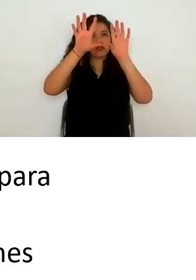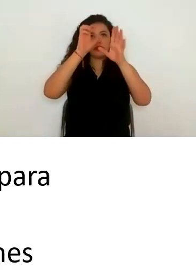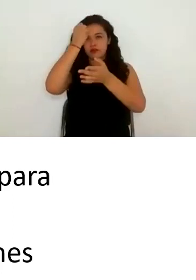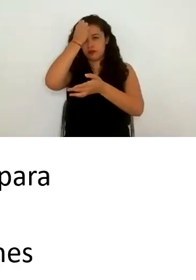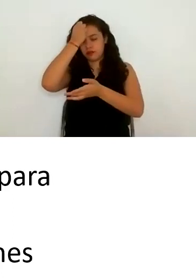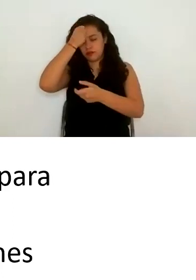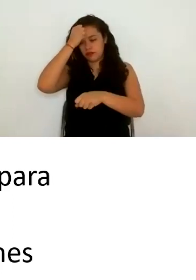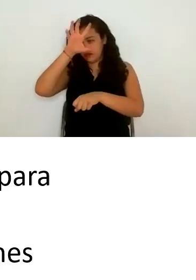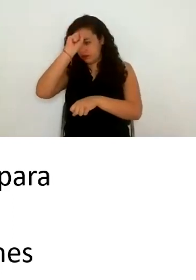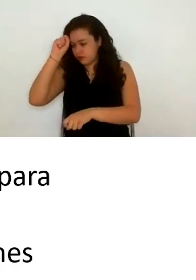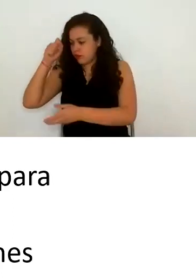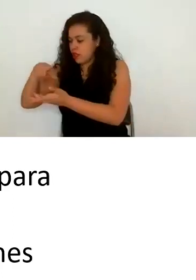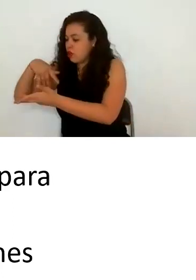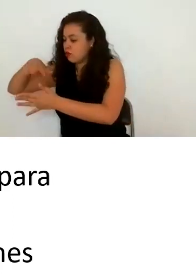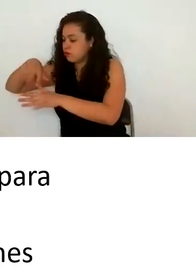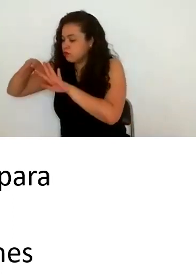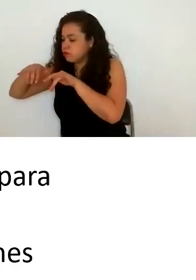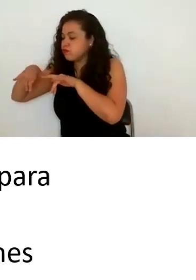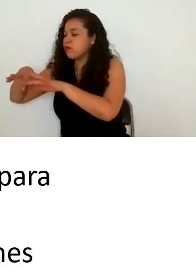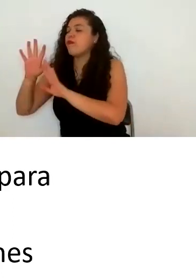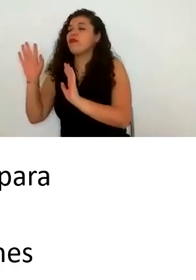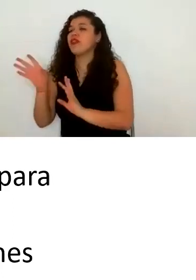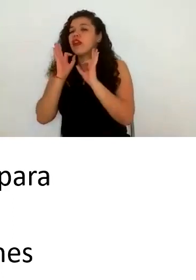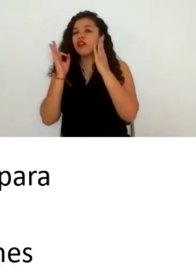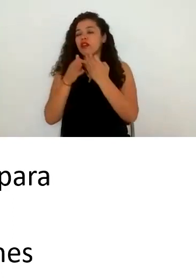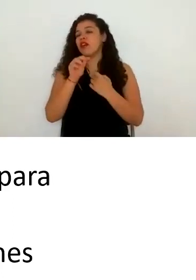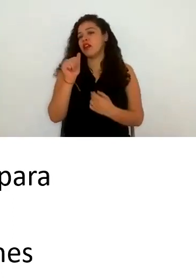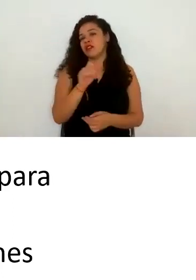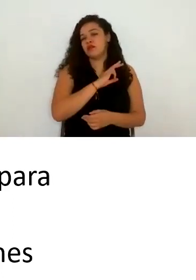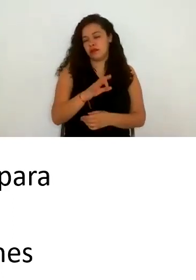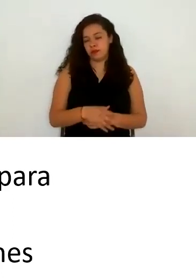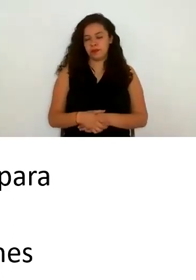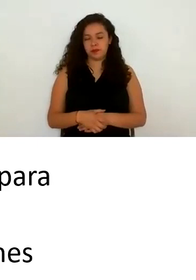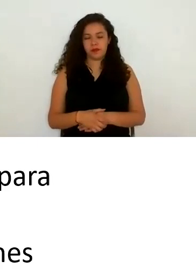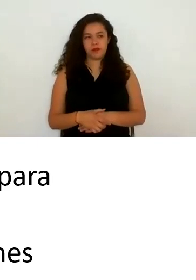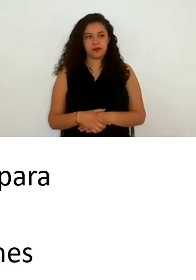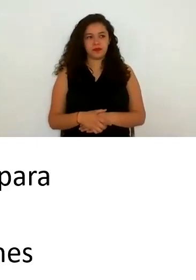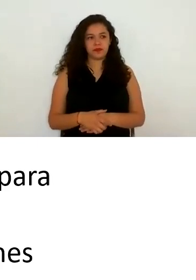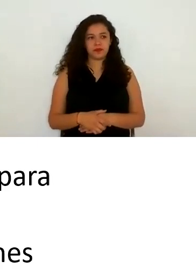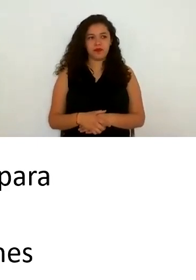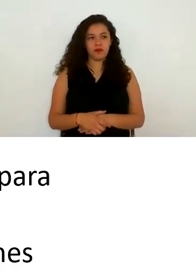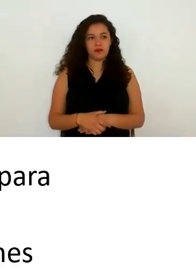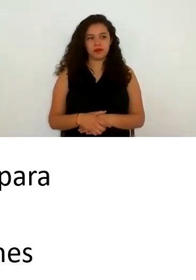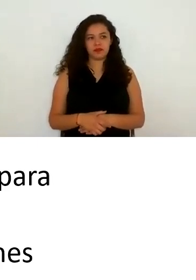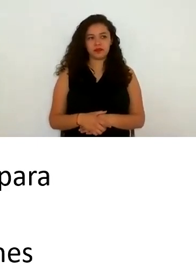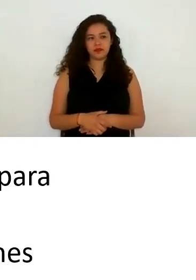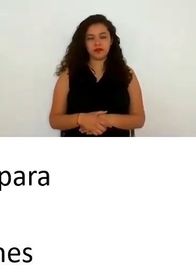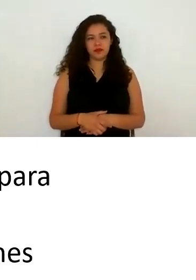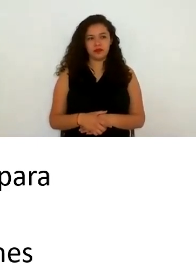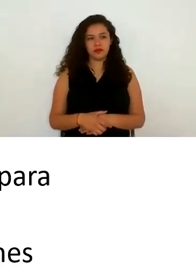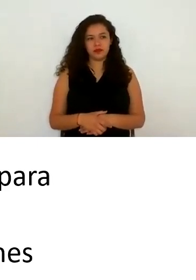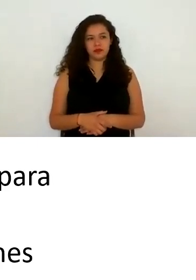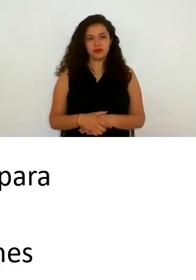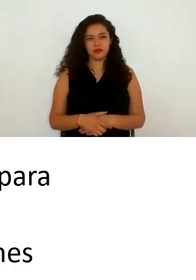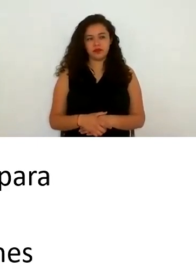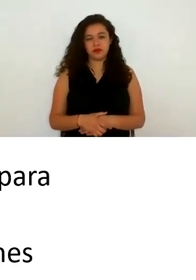podemos mantener de esa forma el orden de producción. Es importante evitar la duplicidad